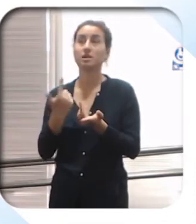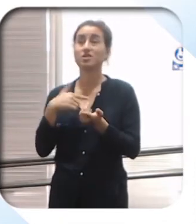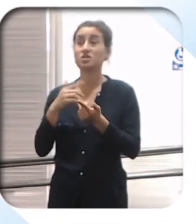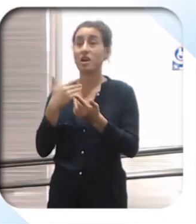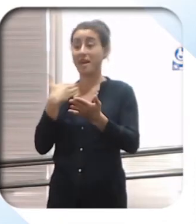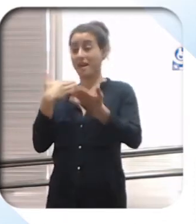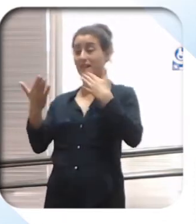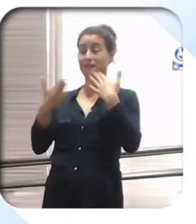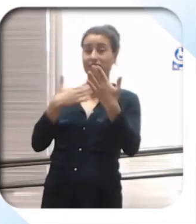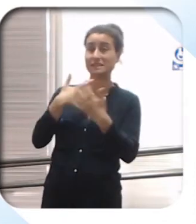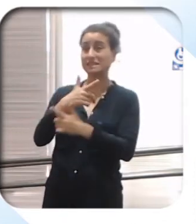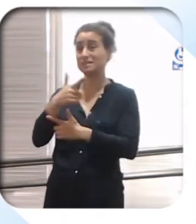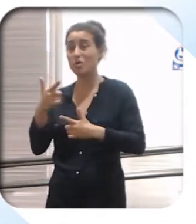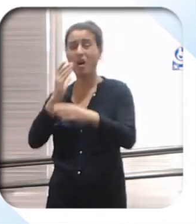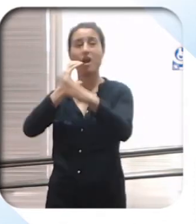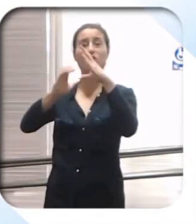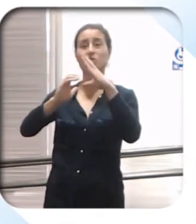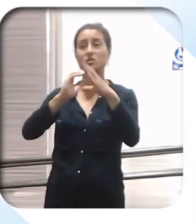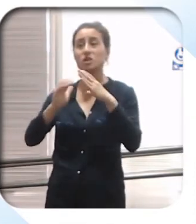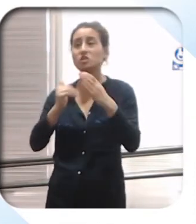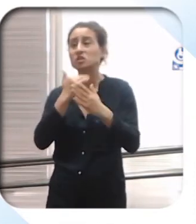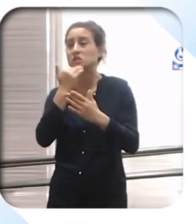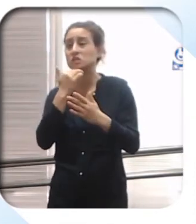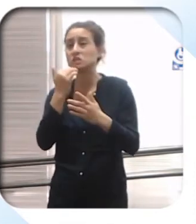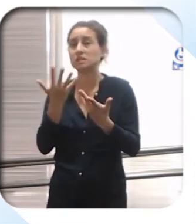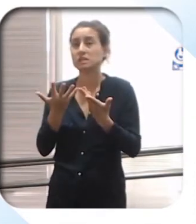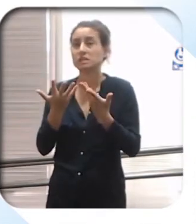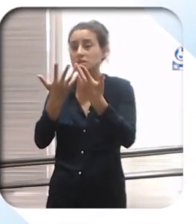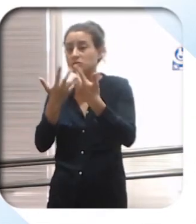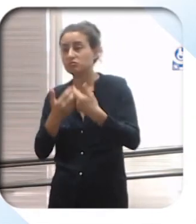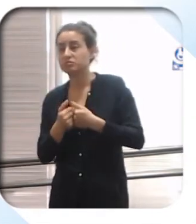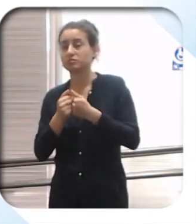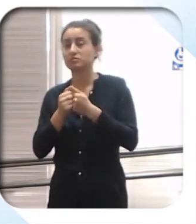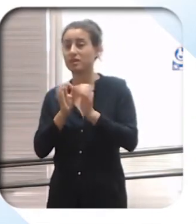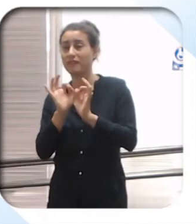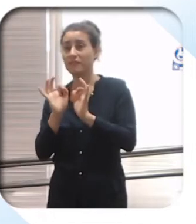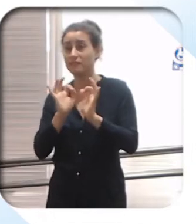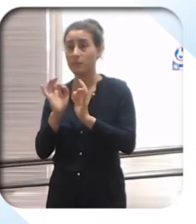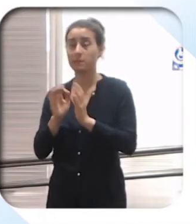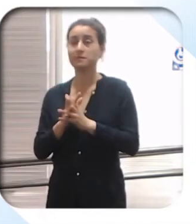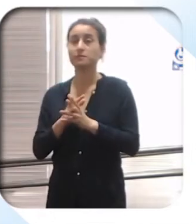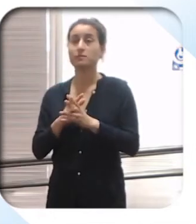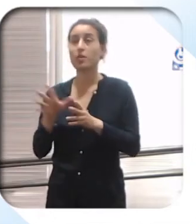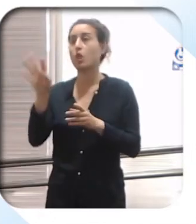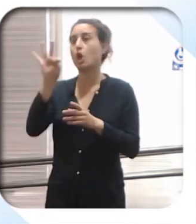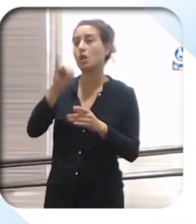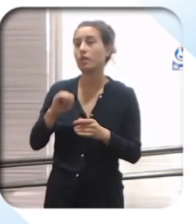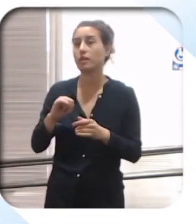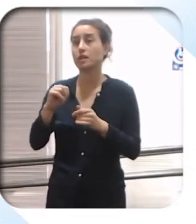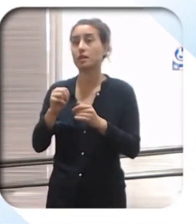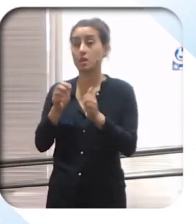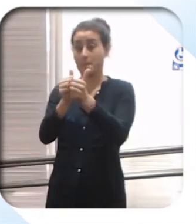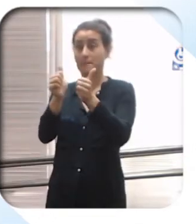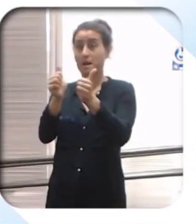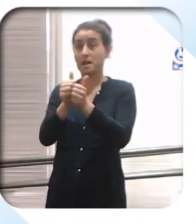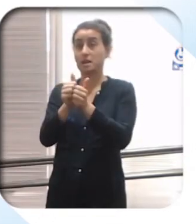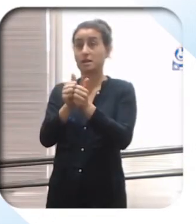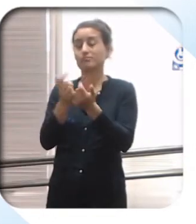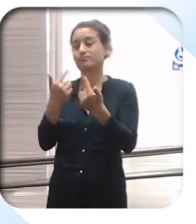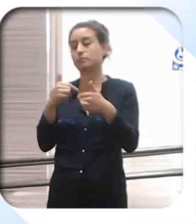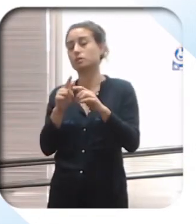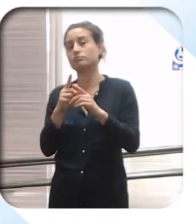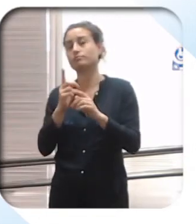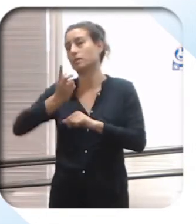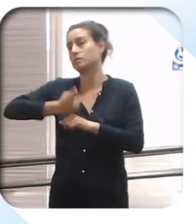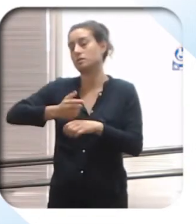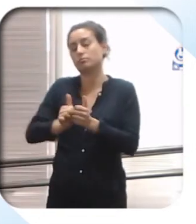diálogo adecuadamente, cuando no sabemos articular ciertas cosas que nos van pasando en el diario vivir en una pareja y terminamos,